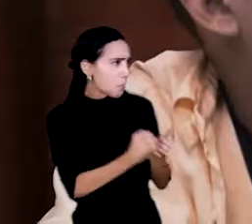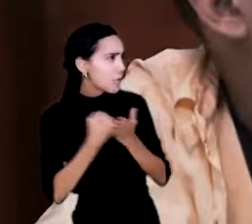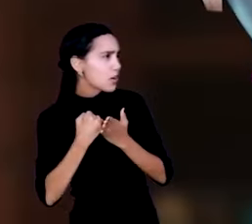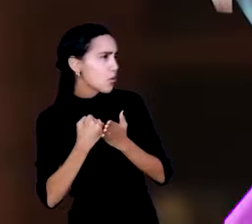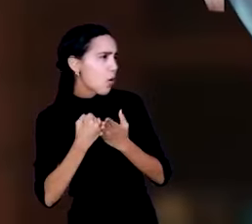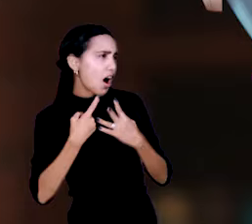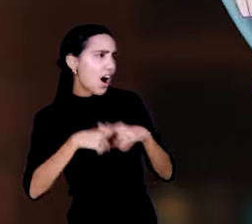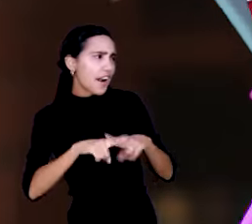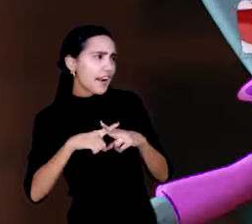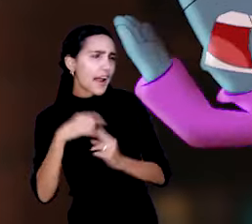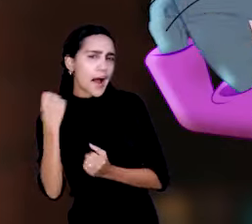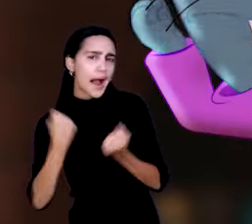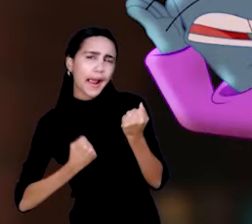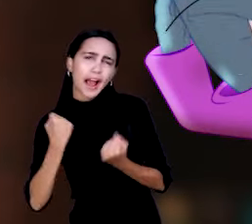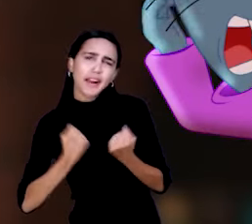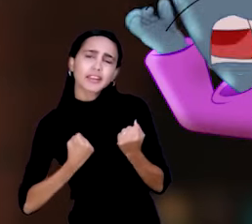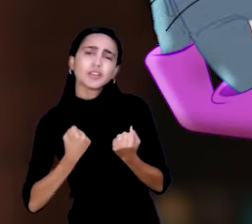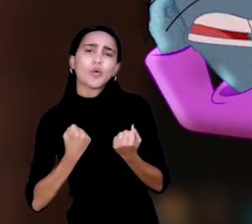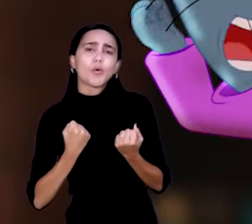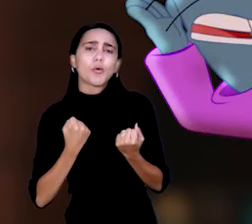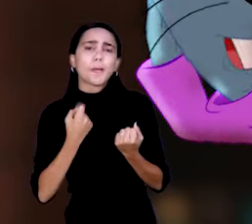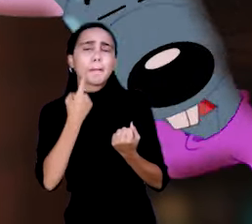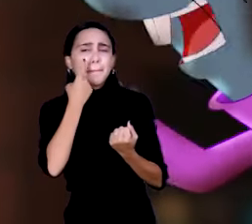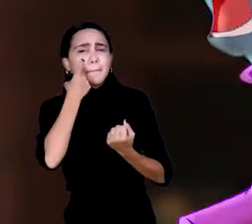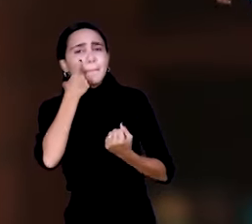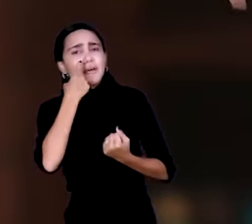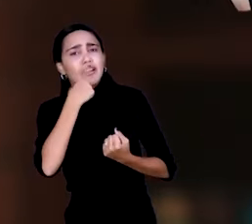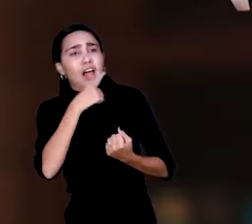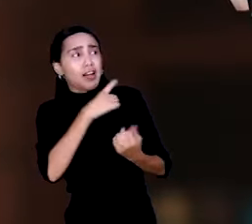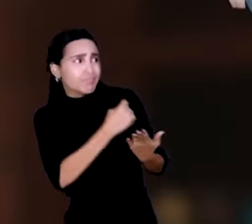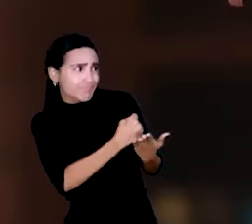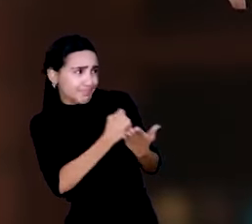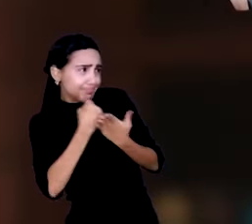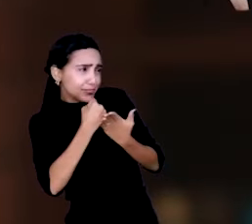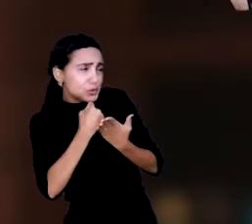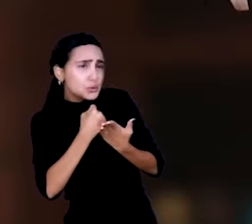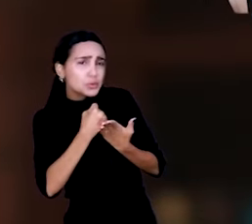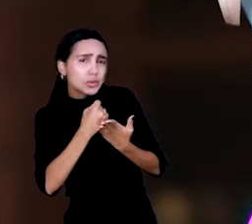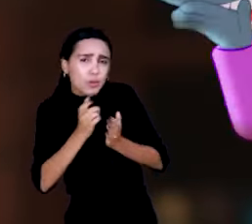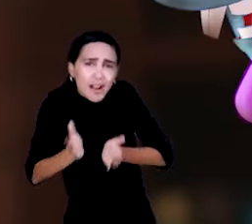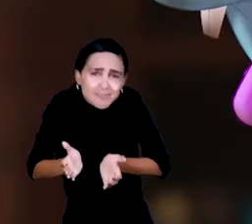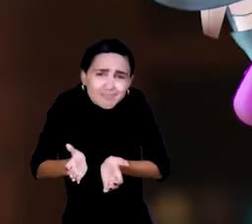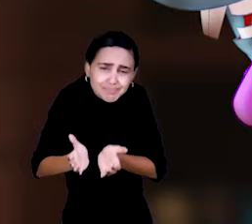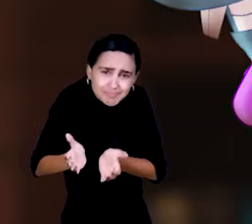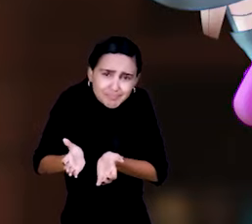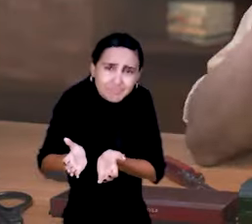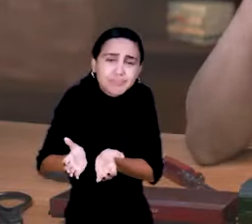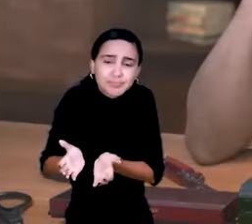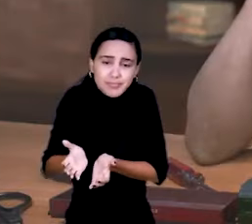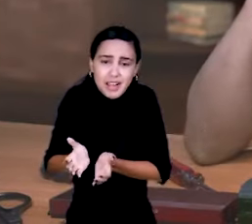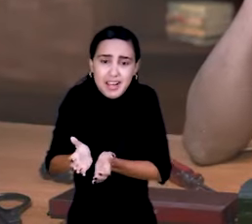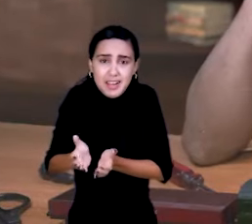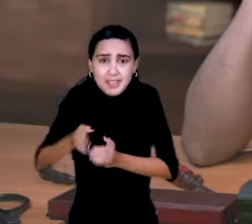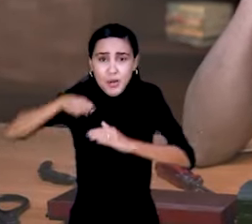mi carrito? Mira, por lo menos me ayudas a darle un empujoncito hasta mi cuevita.